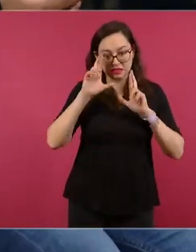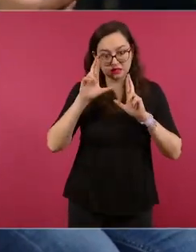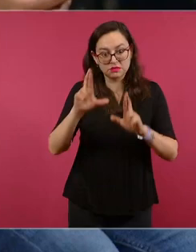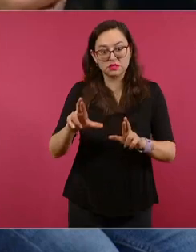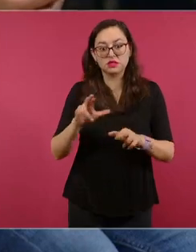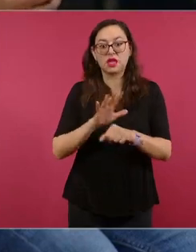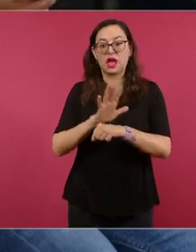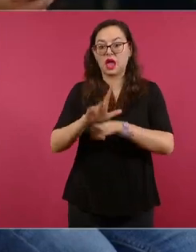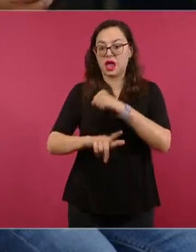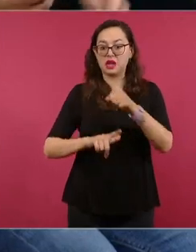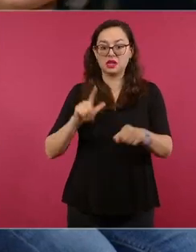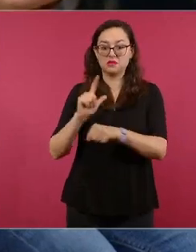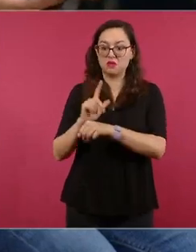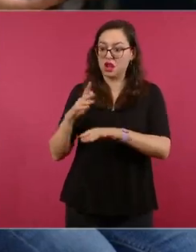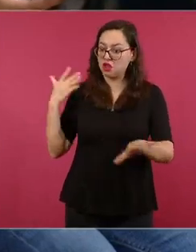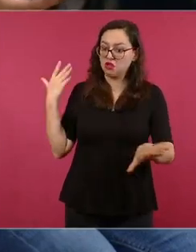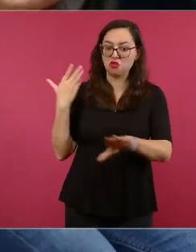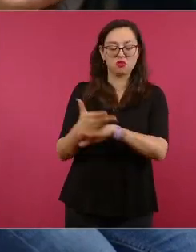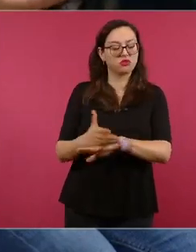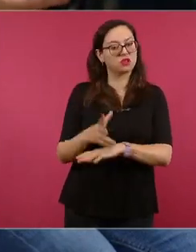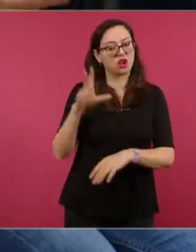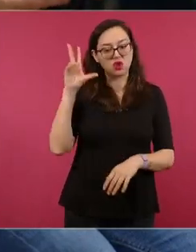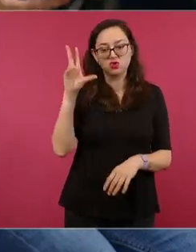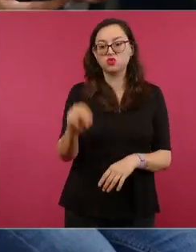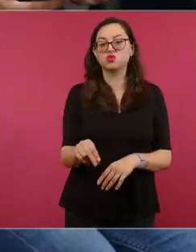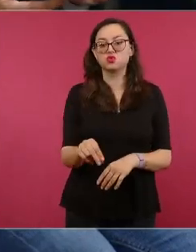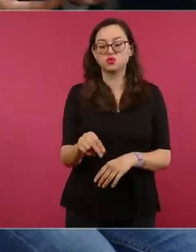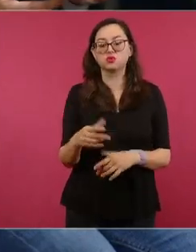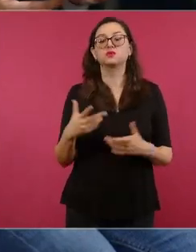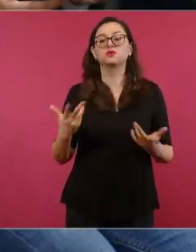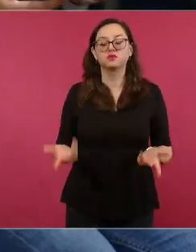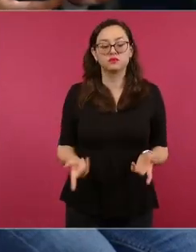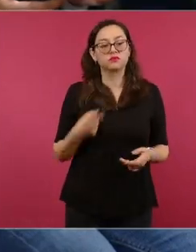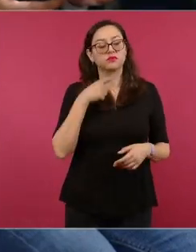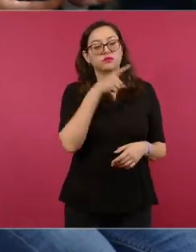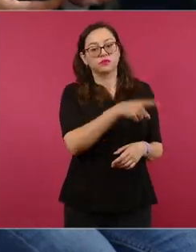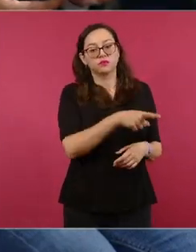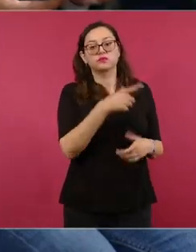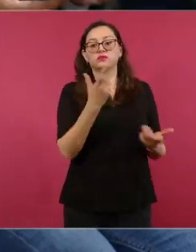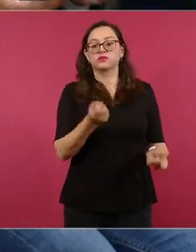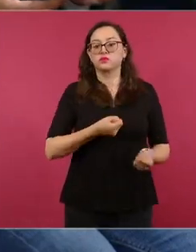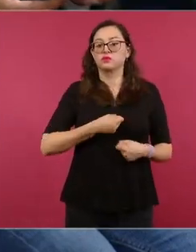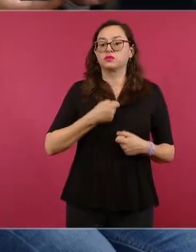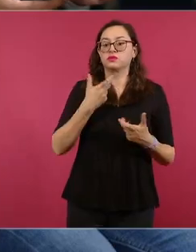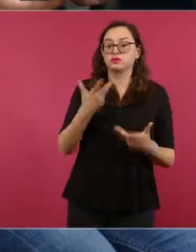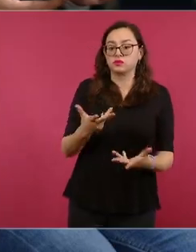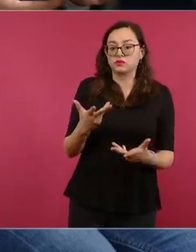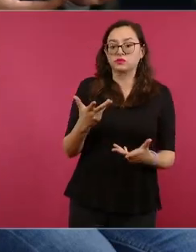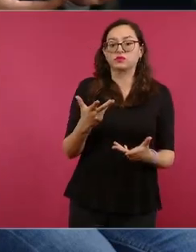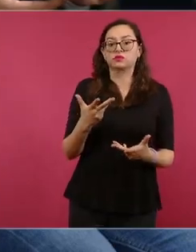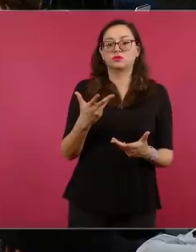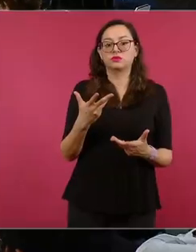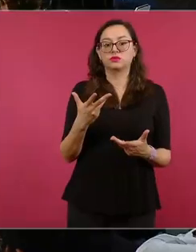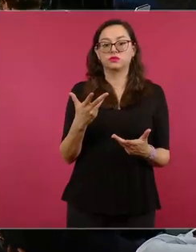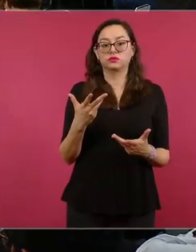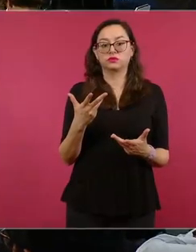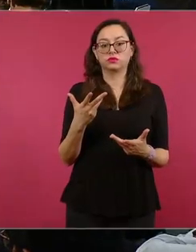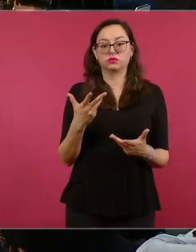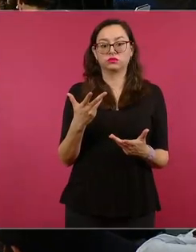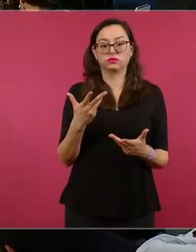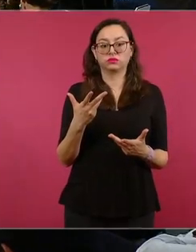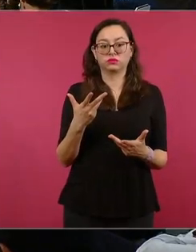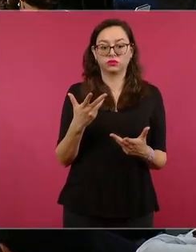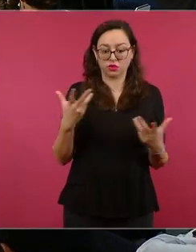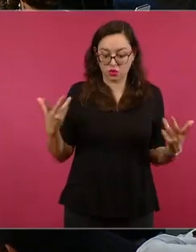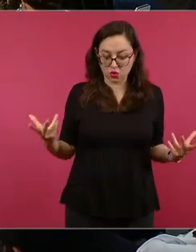más violencia y barbarie, enriqueciéndolo incluso con distintas manifestaciones como